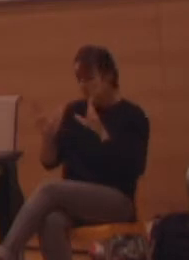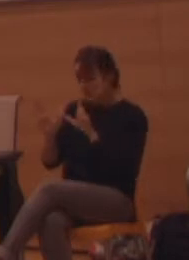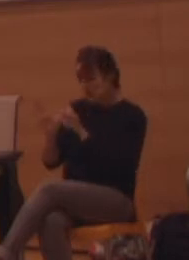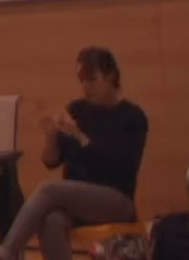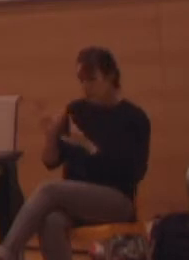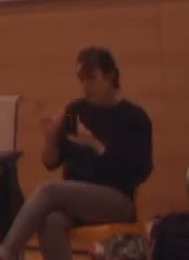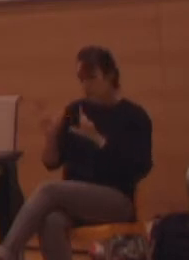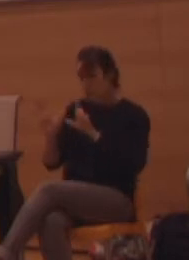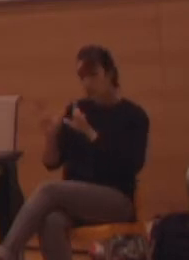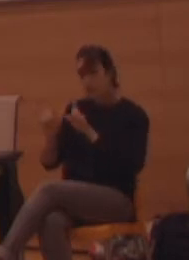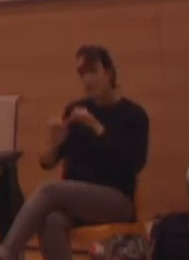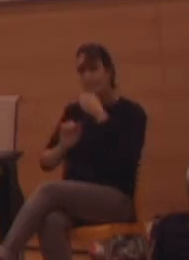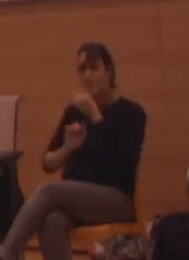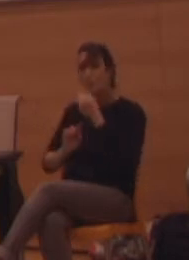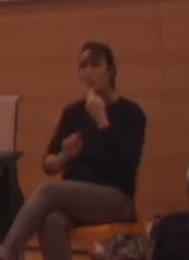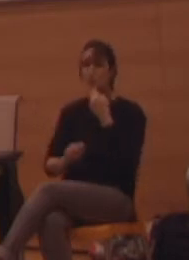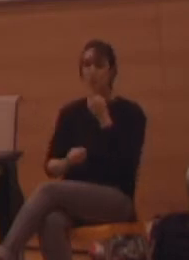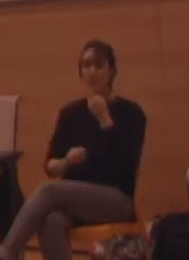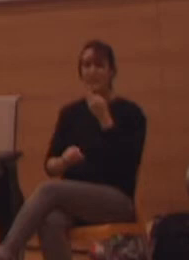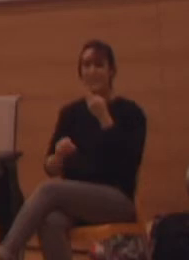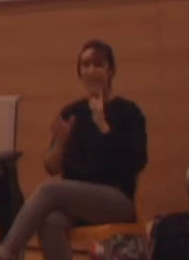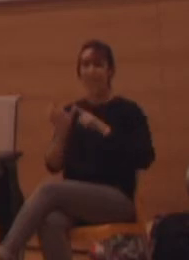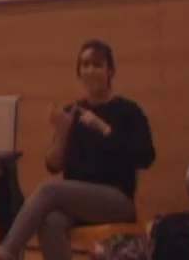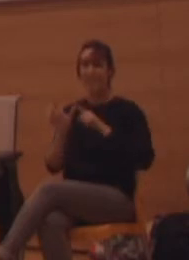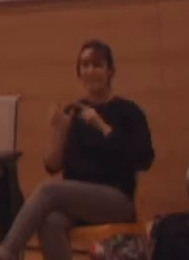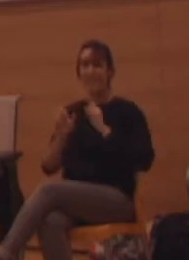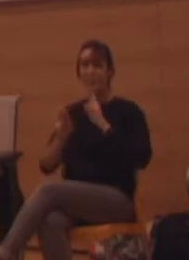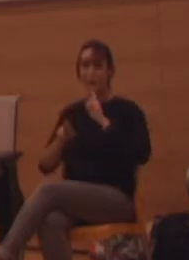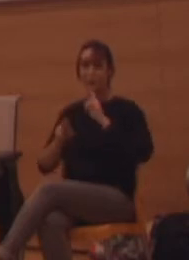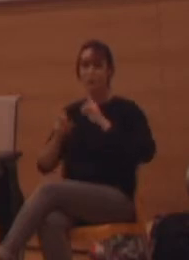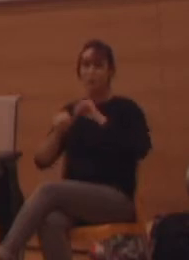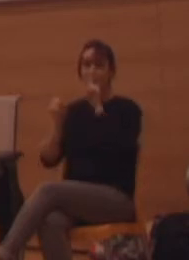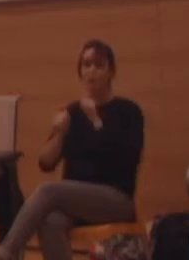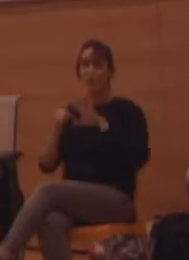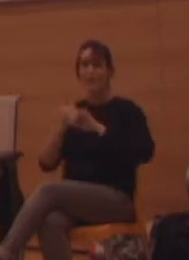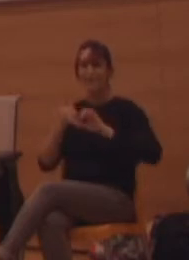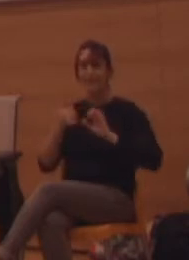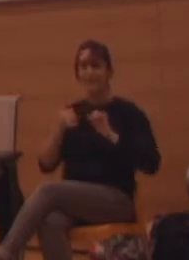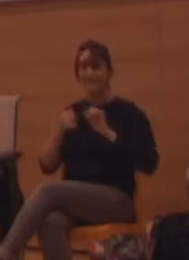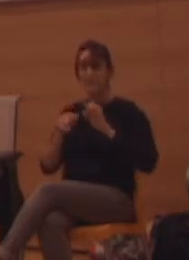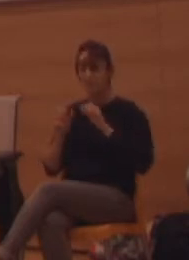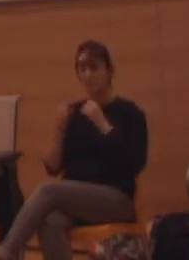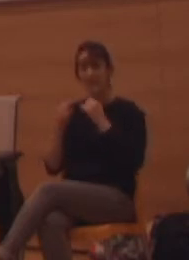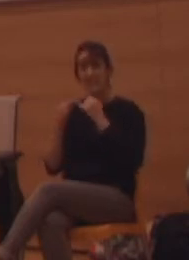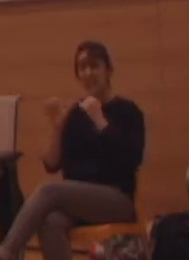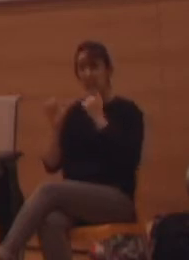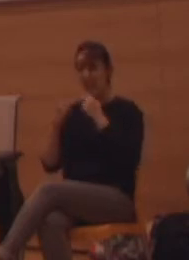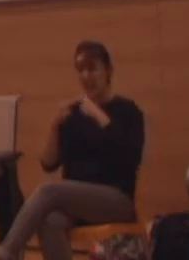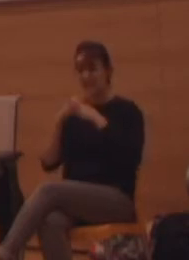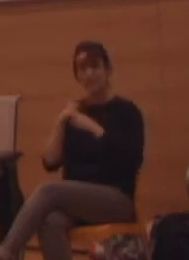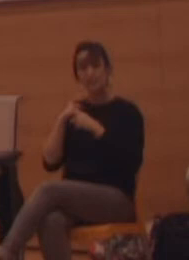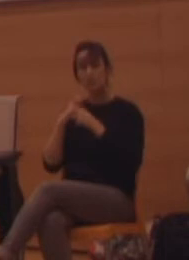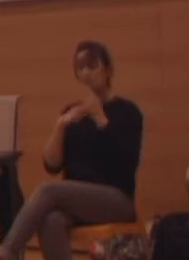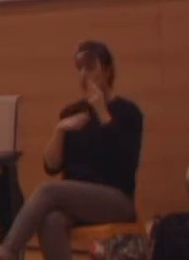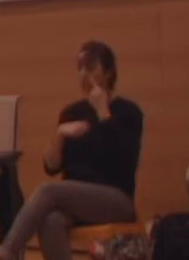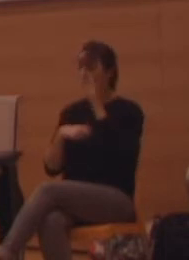decía, los dedos en forma de salchicha, vemos cómo esas lesiones óseas, o sea, esas lesiones que aparentemente